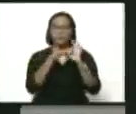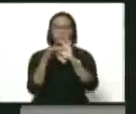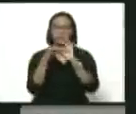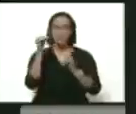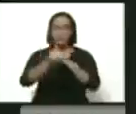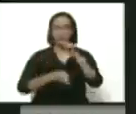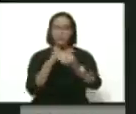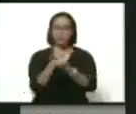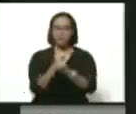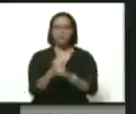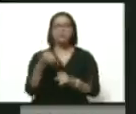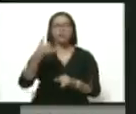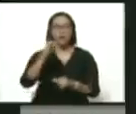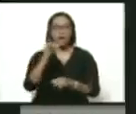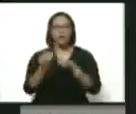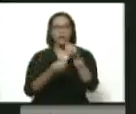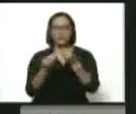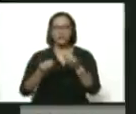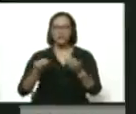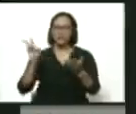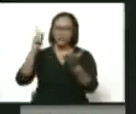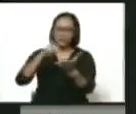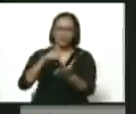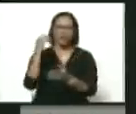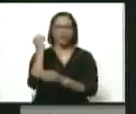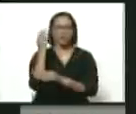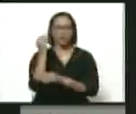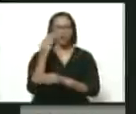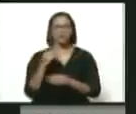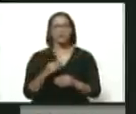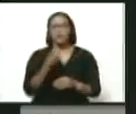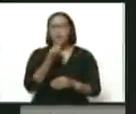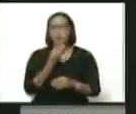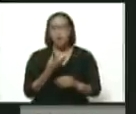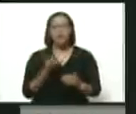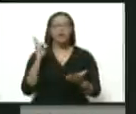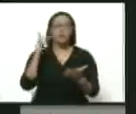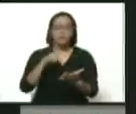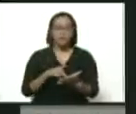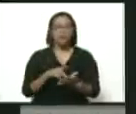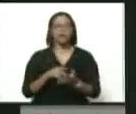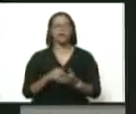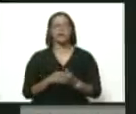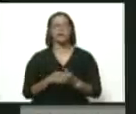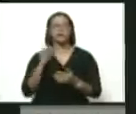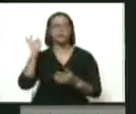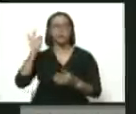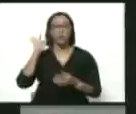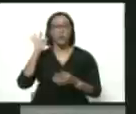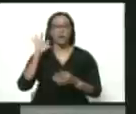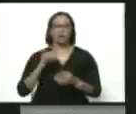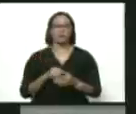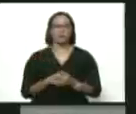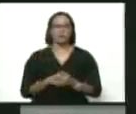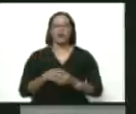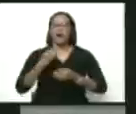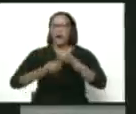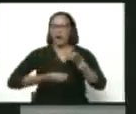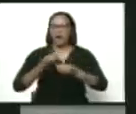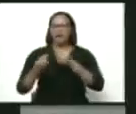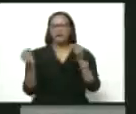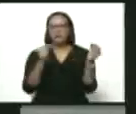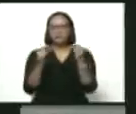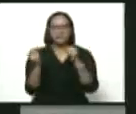Hay que garantizar que vengan al Congreso y que, bueno, traigan sus ponencias. Generar un gran